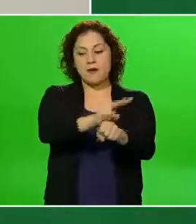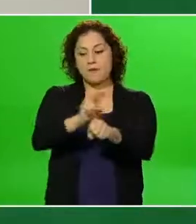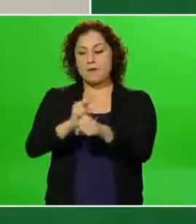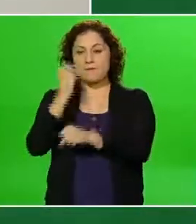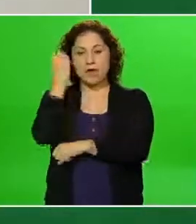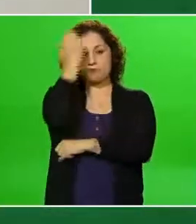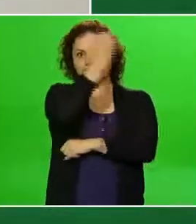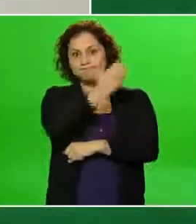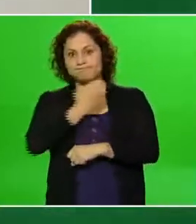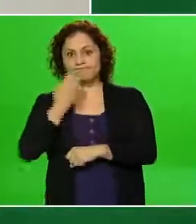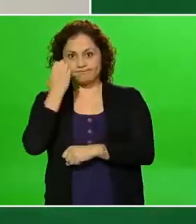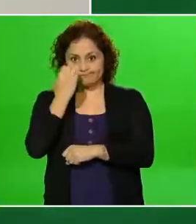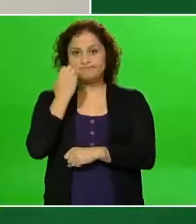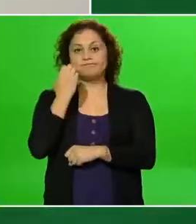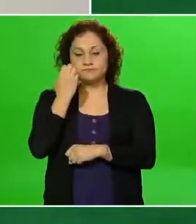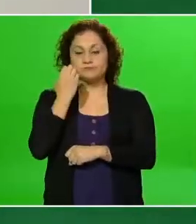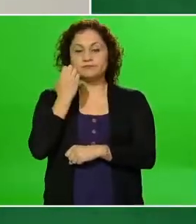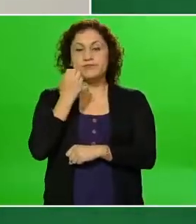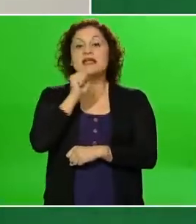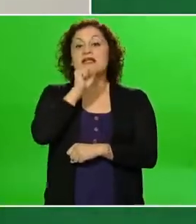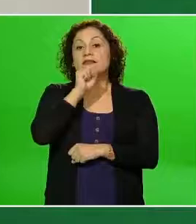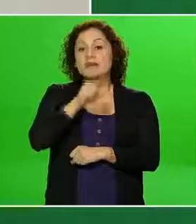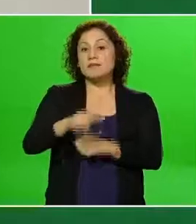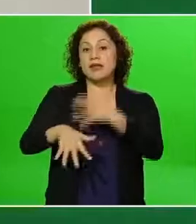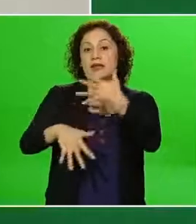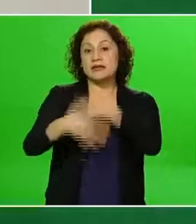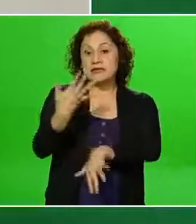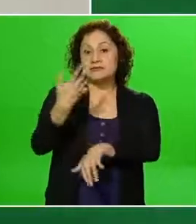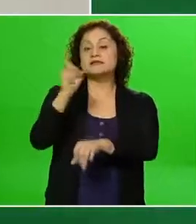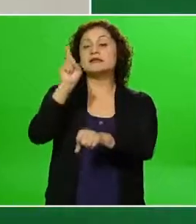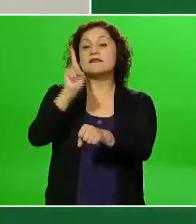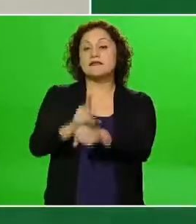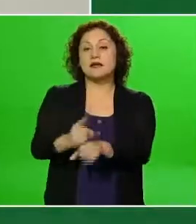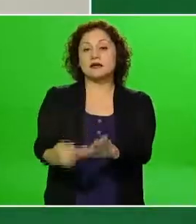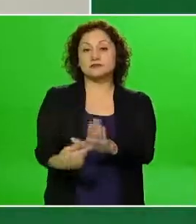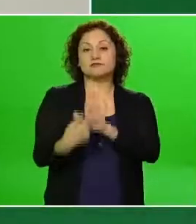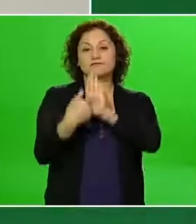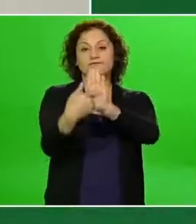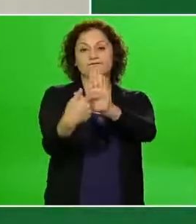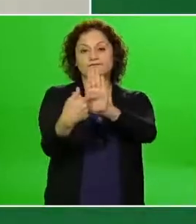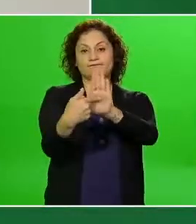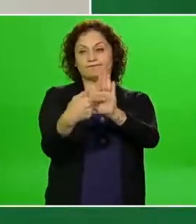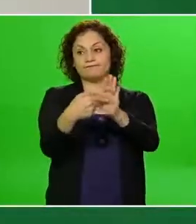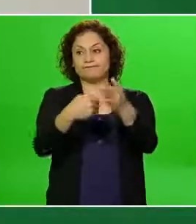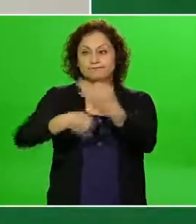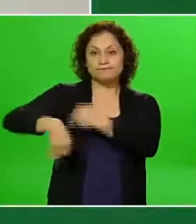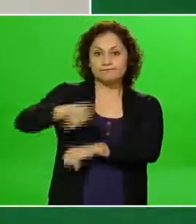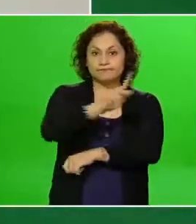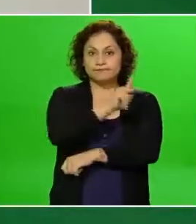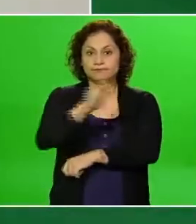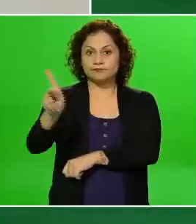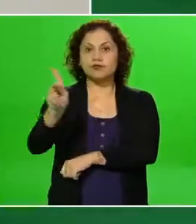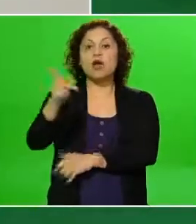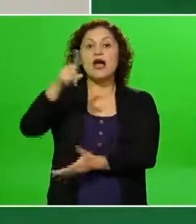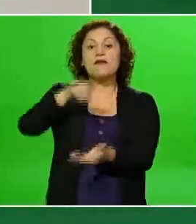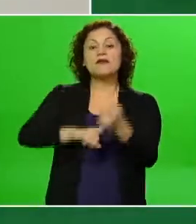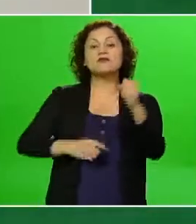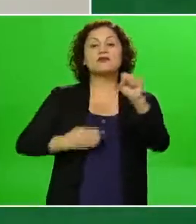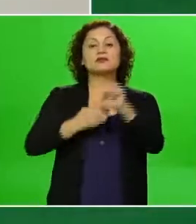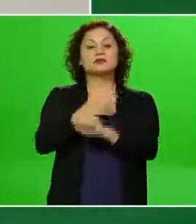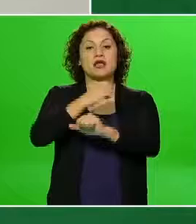semáforo y quincenalmente se hace público para efecto de las acciones y de las